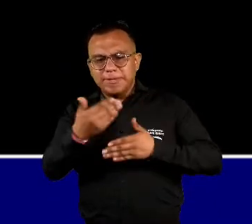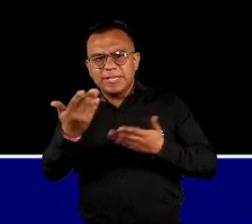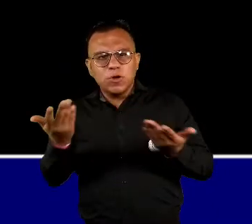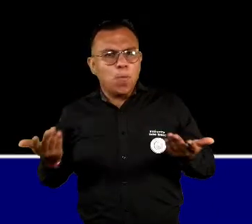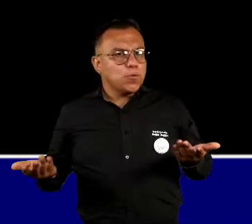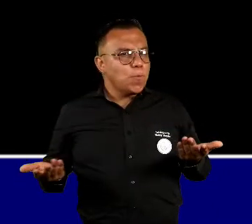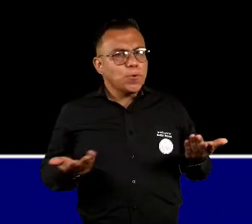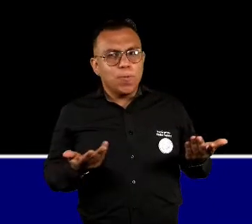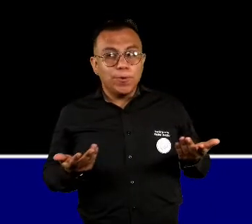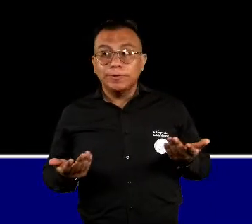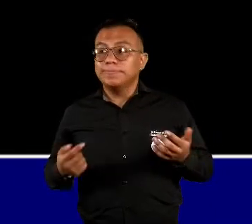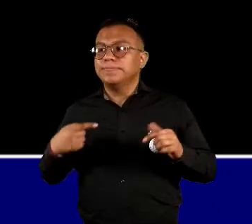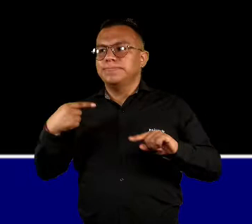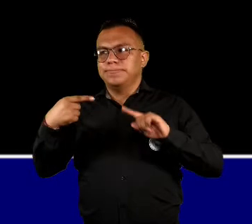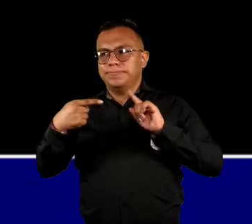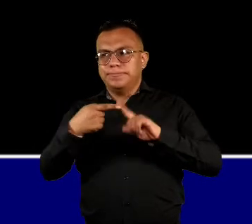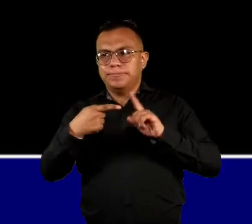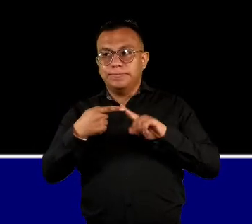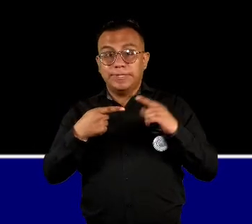dinero